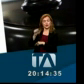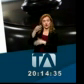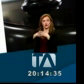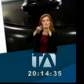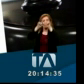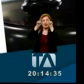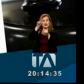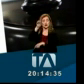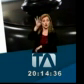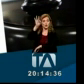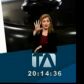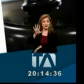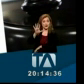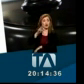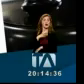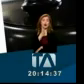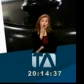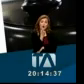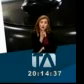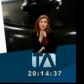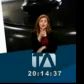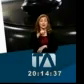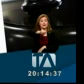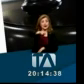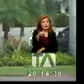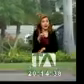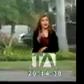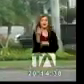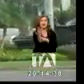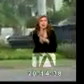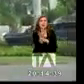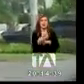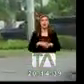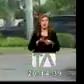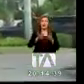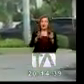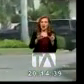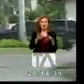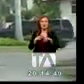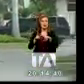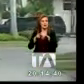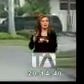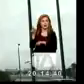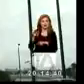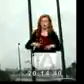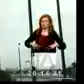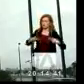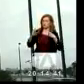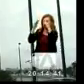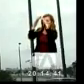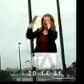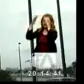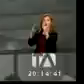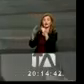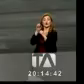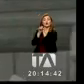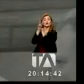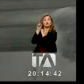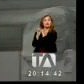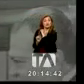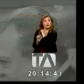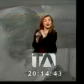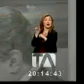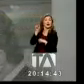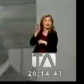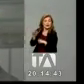empresas, de las cuales 11 eran medios de comunicación. Los hermanos Isaías residen en Estados Unidos desde 2000, año en el